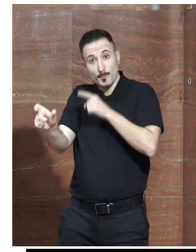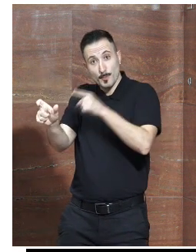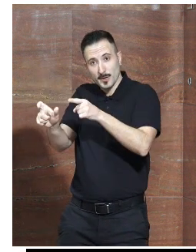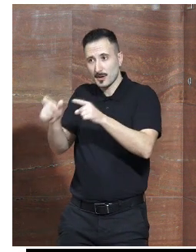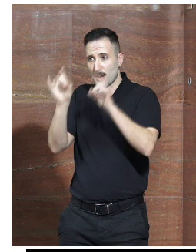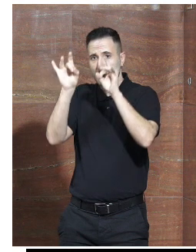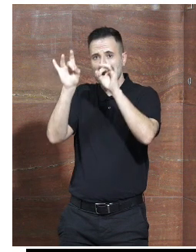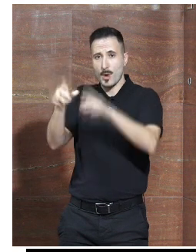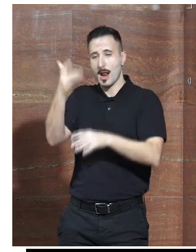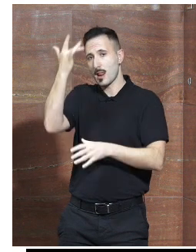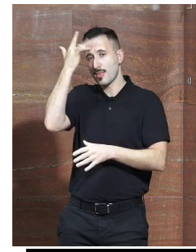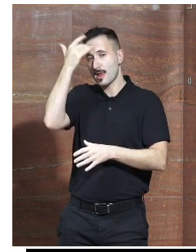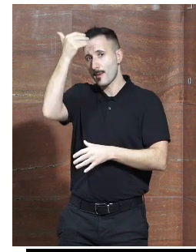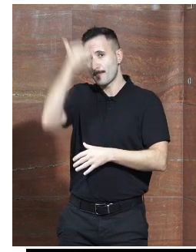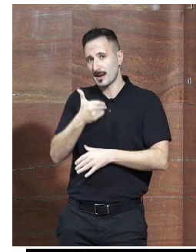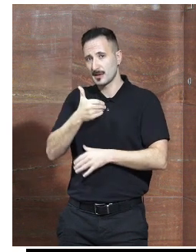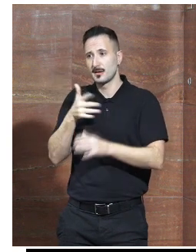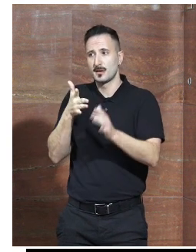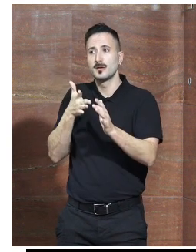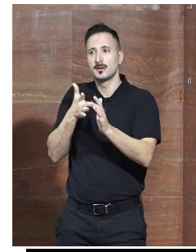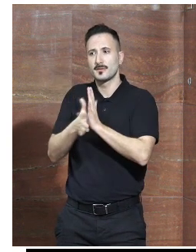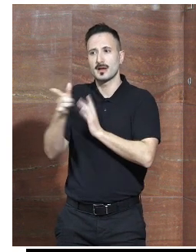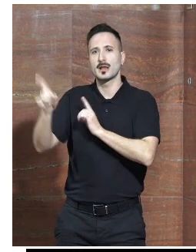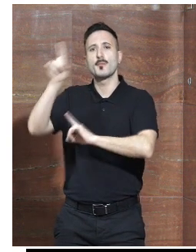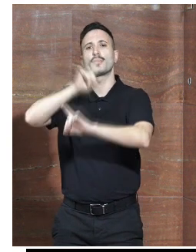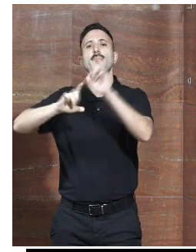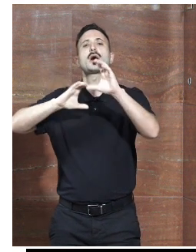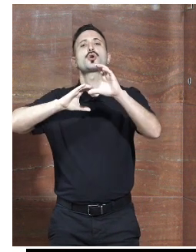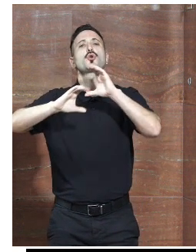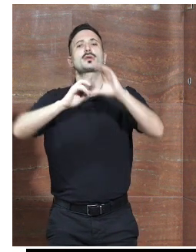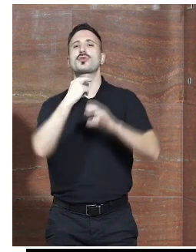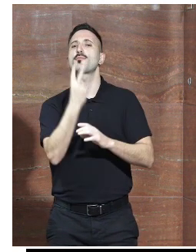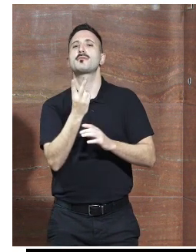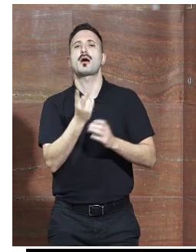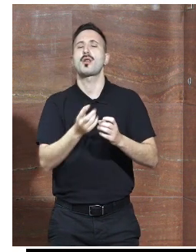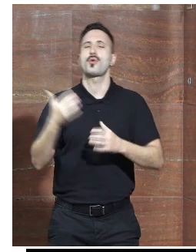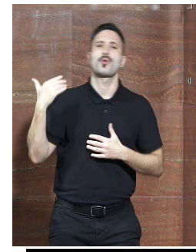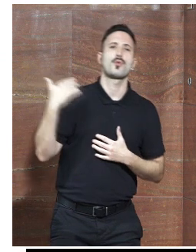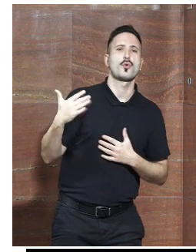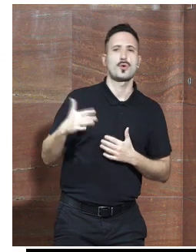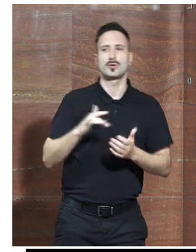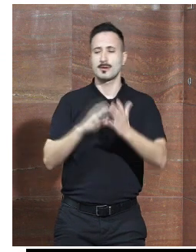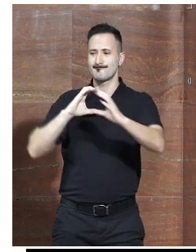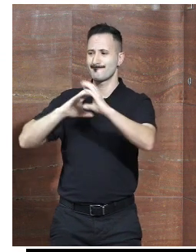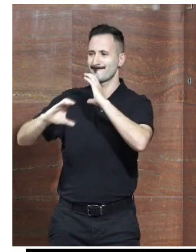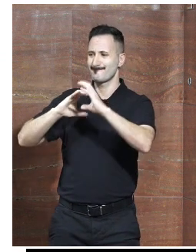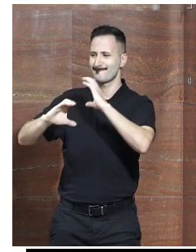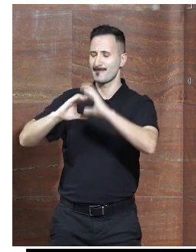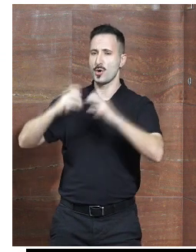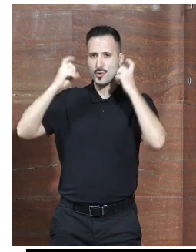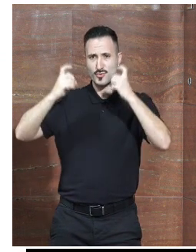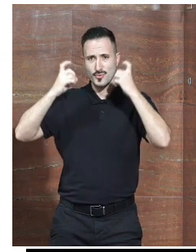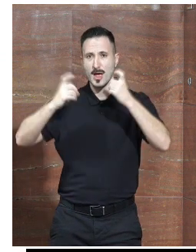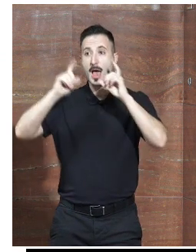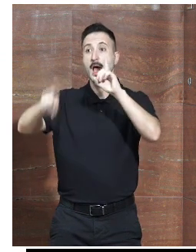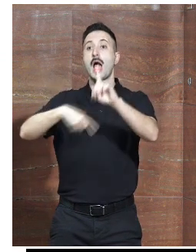muchas personas con parálisis cerebral, que tiene unos problemas de comunicación verbal brutales. Vamos, no te puedes comunicar verbalmente y además estamos hablando de